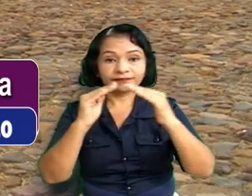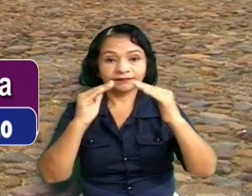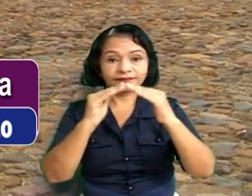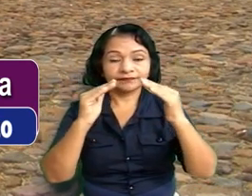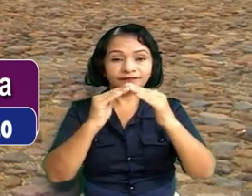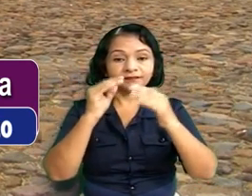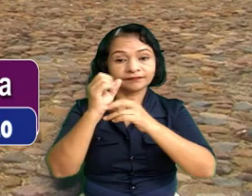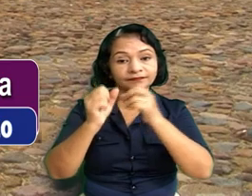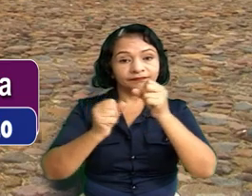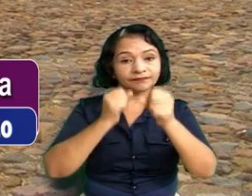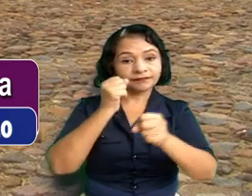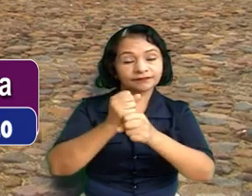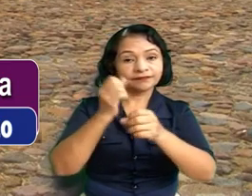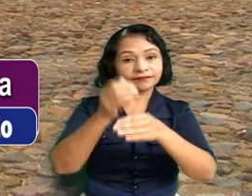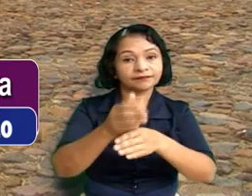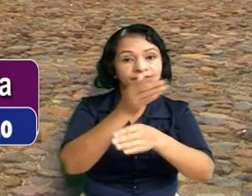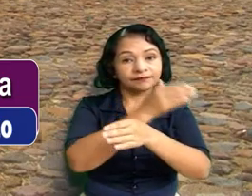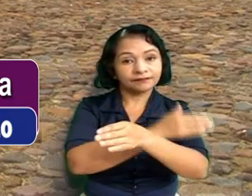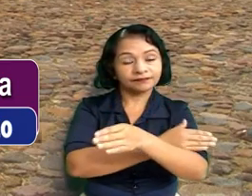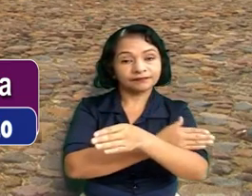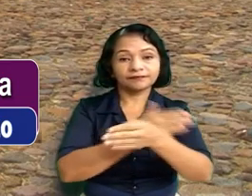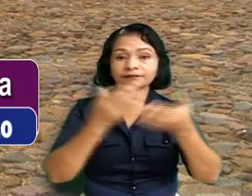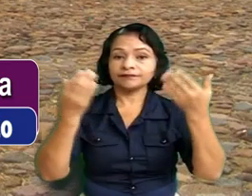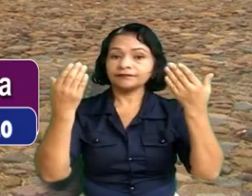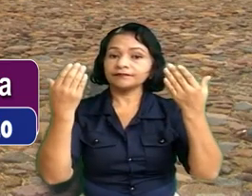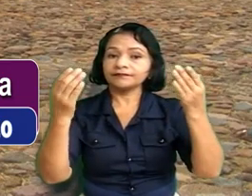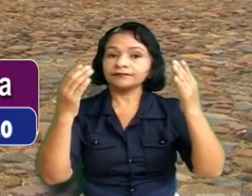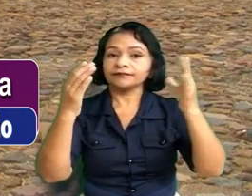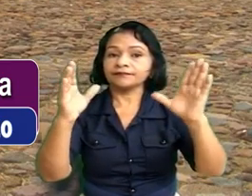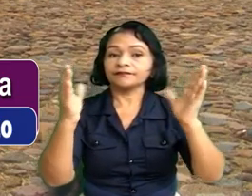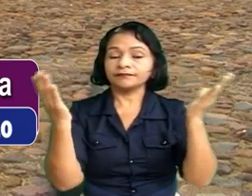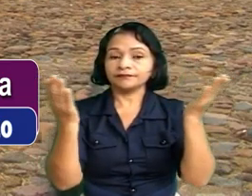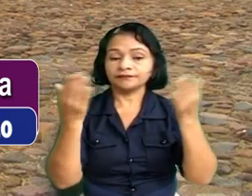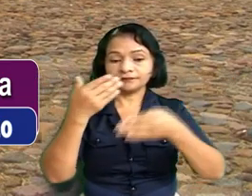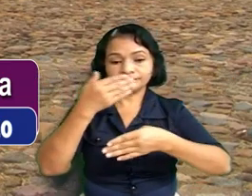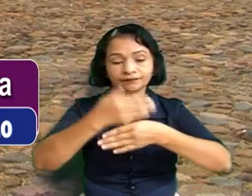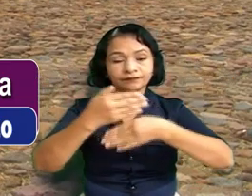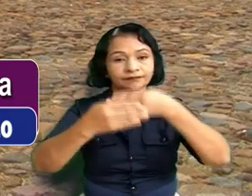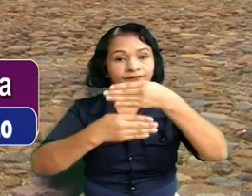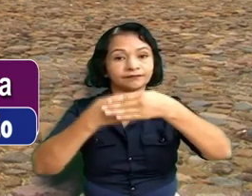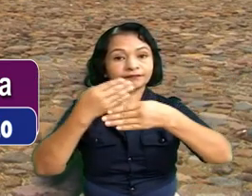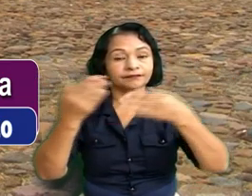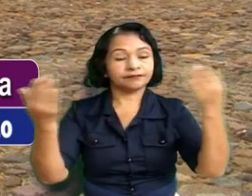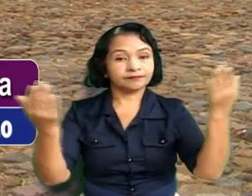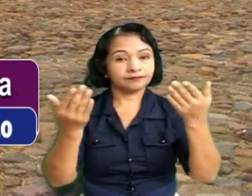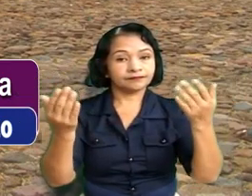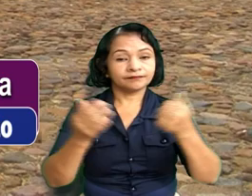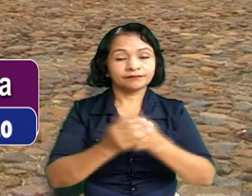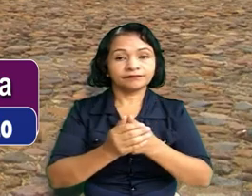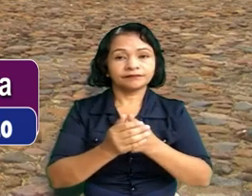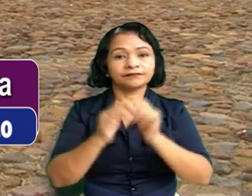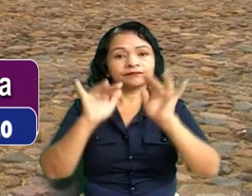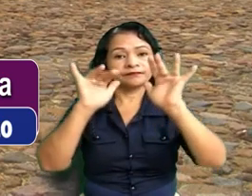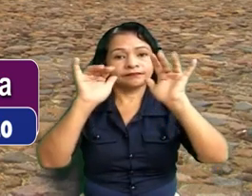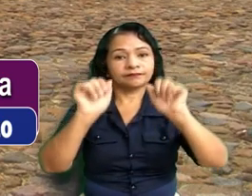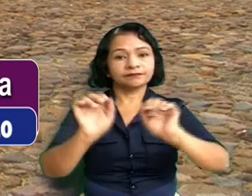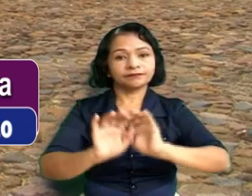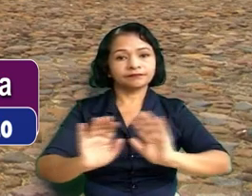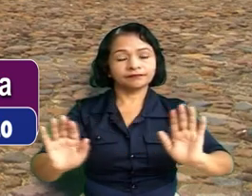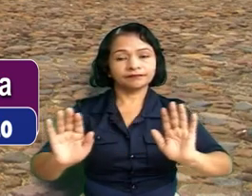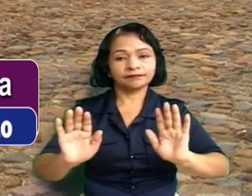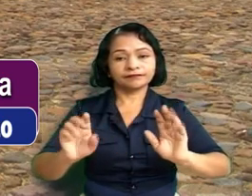la época, con sus condiciones, su infraestructura de la época, que ya las dejamos de ver al paso